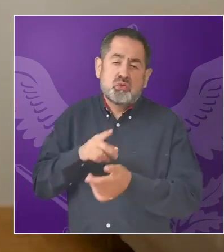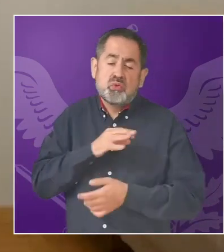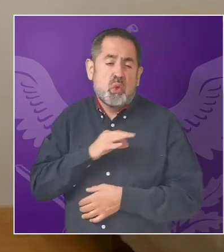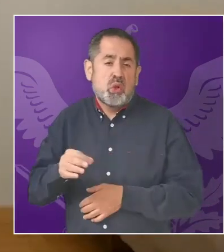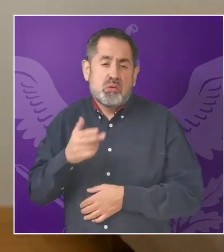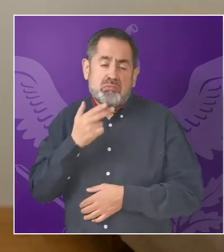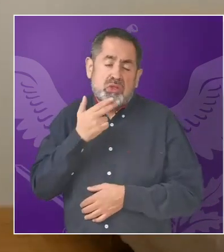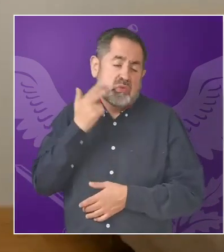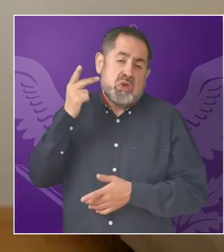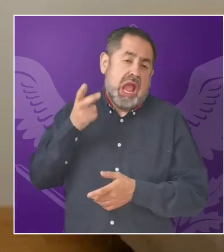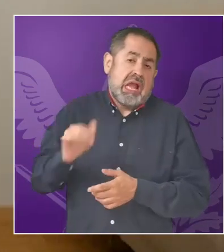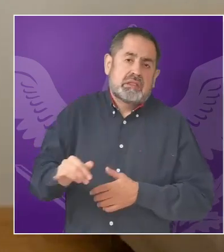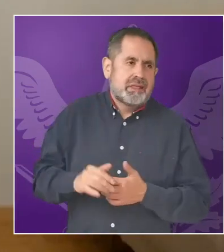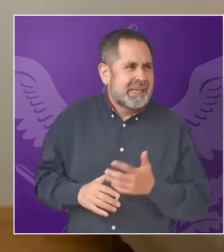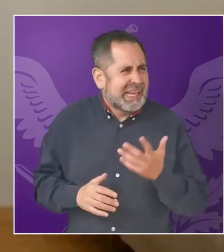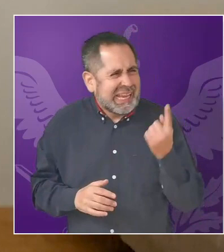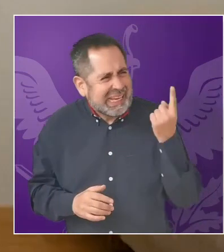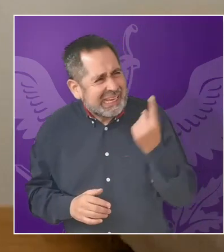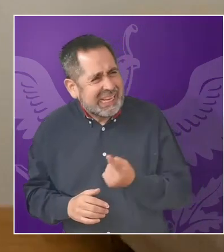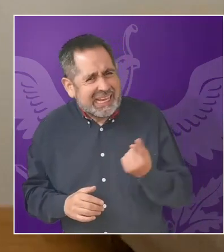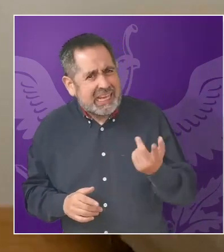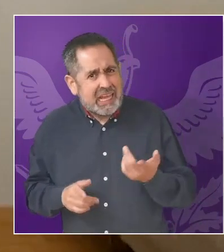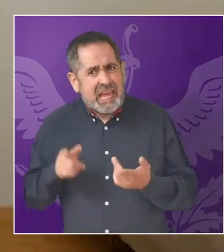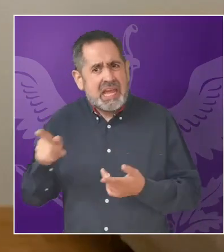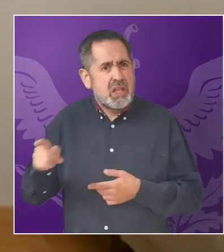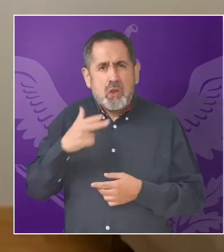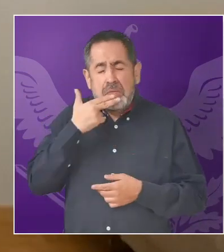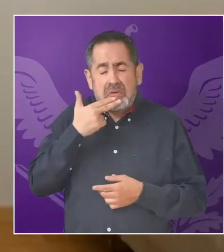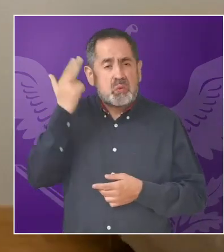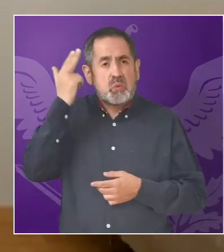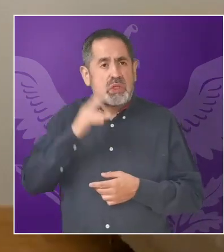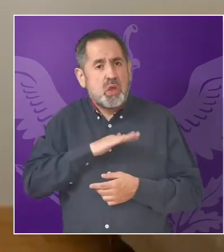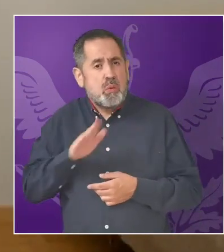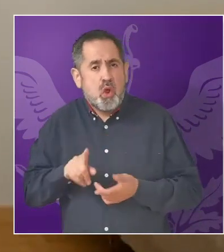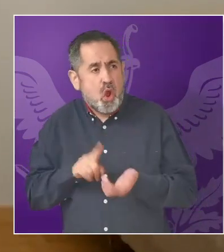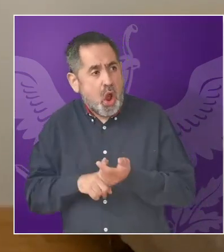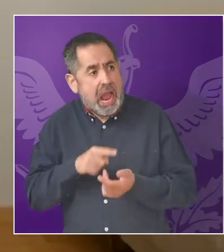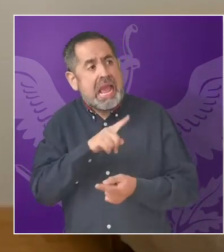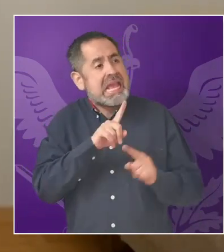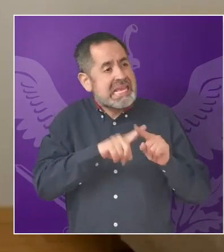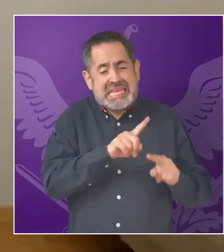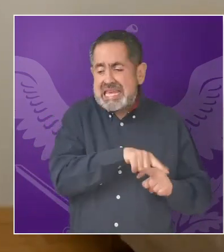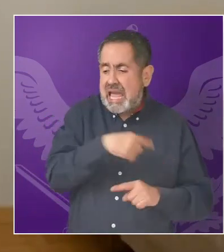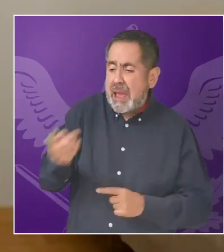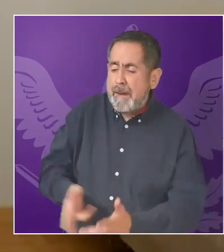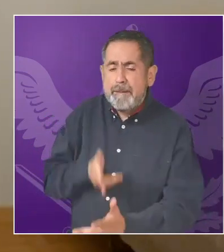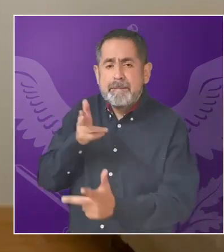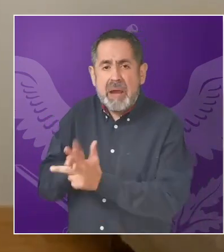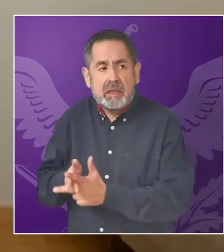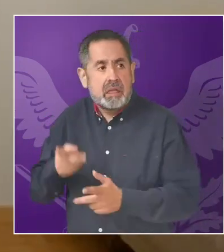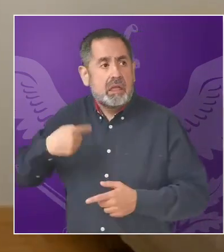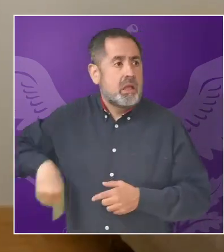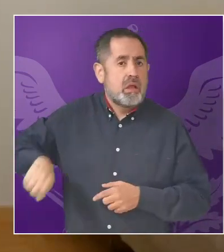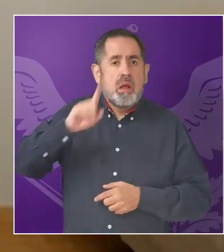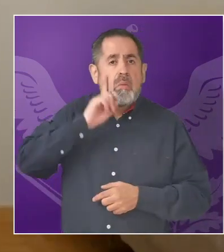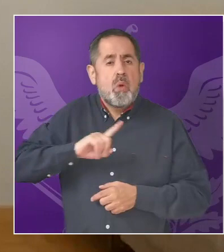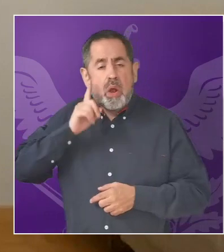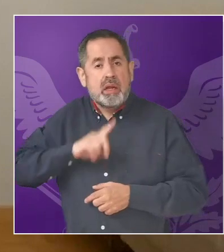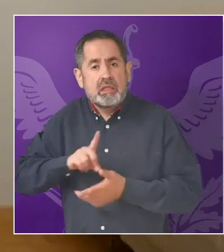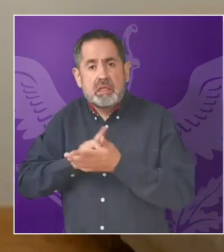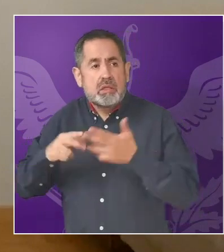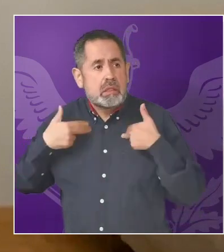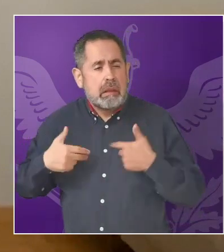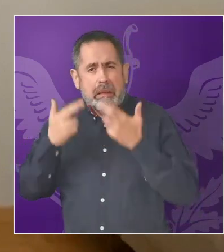pues fue una bofetada a la justicia en el caso de Digna, pero también fue una bofetada para todas las mujeres defensoras de los